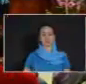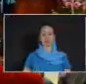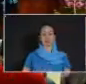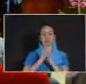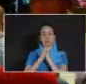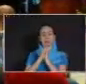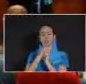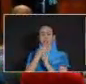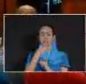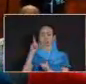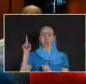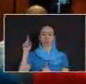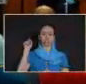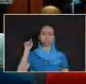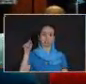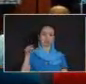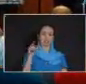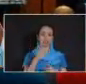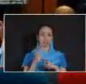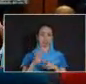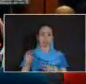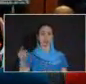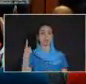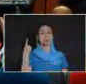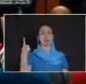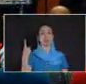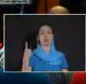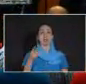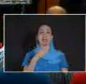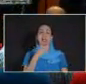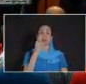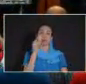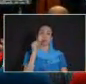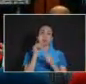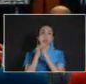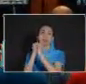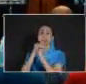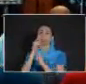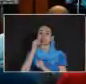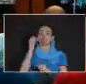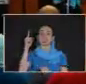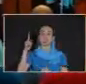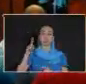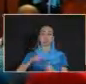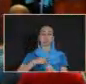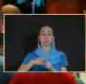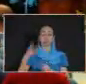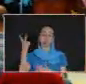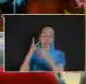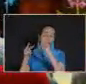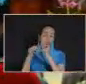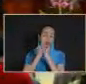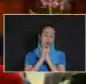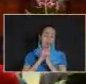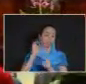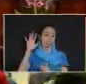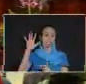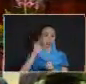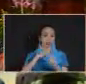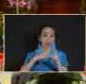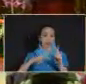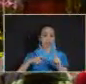Dios, y eso es una de las cosas que primariamente le pedimos al Señor cada vez que venimos a las 5:30 de la mañana a orar: